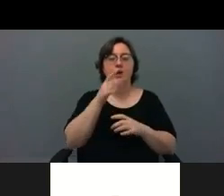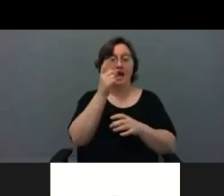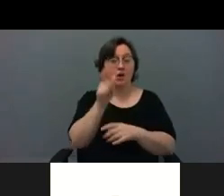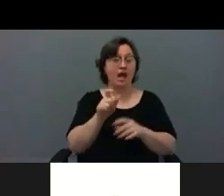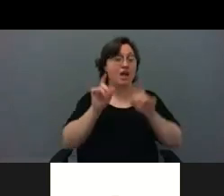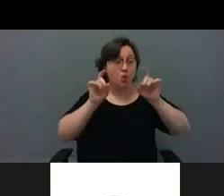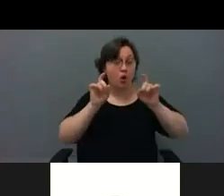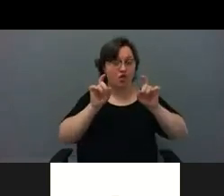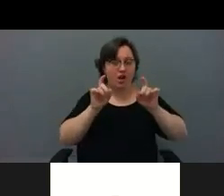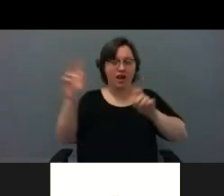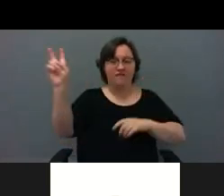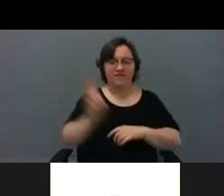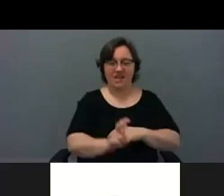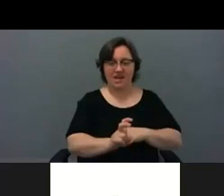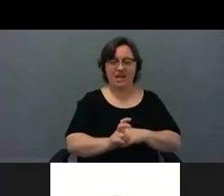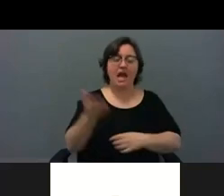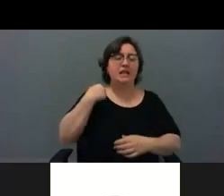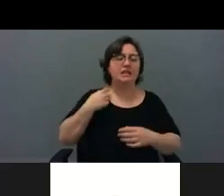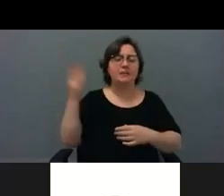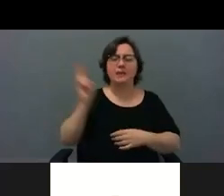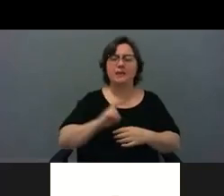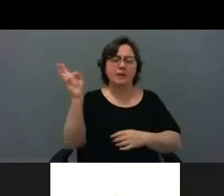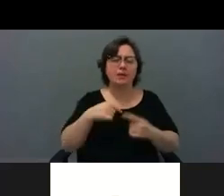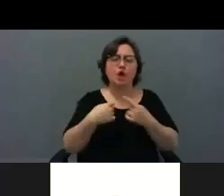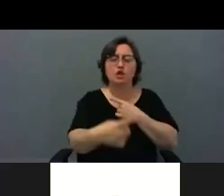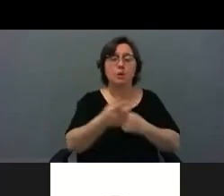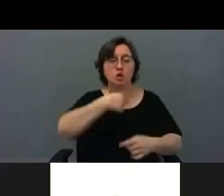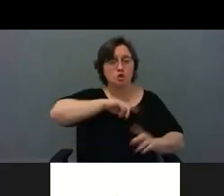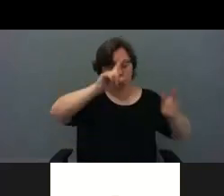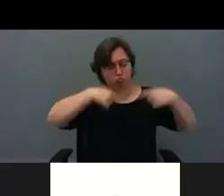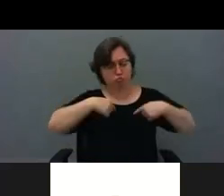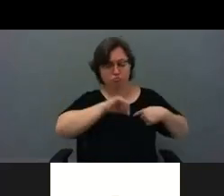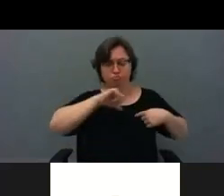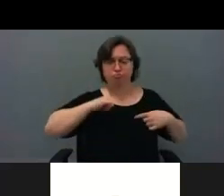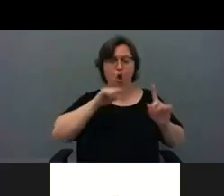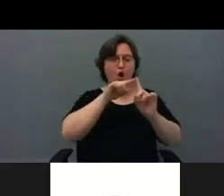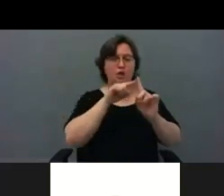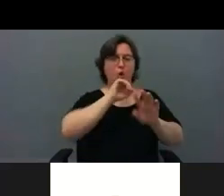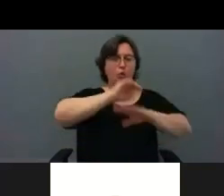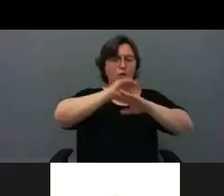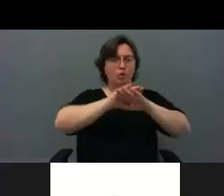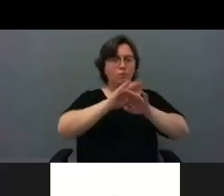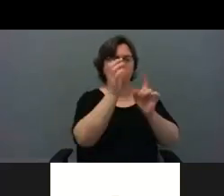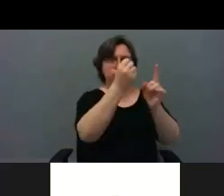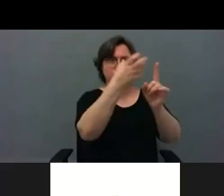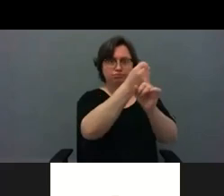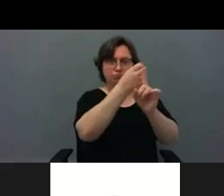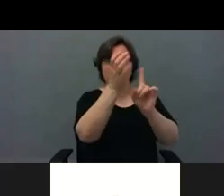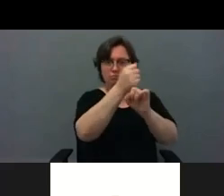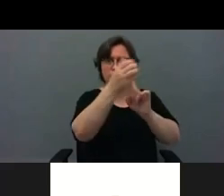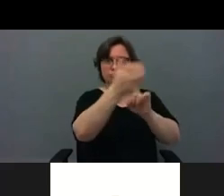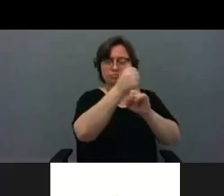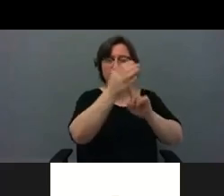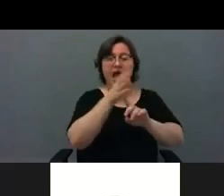una educadora que antes les venía todos los días, pero como hemos conseguido lograr objetivos, ya viene lunes,